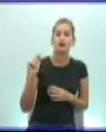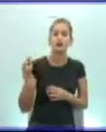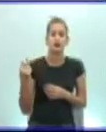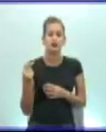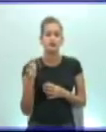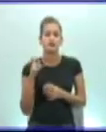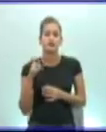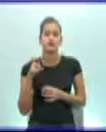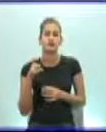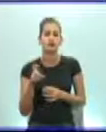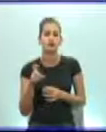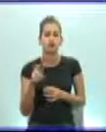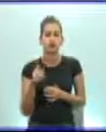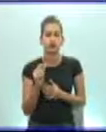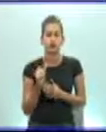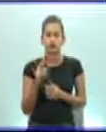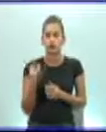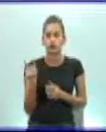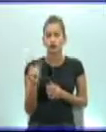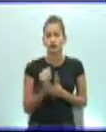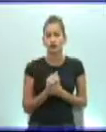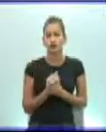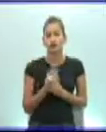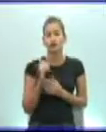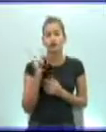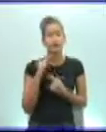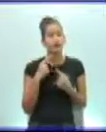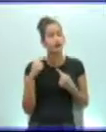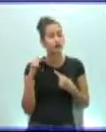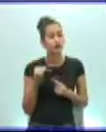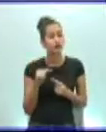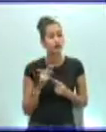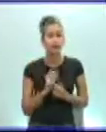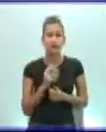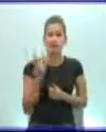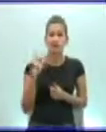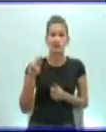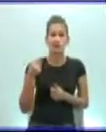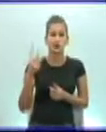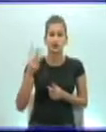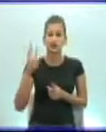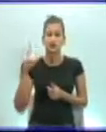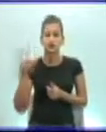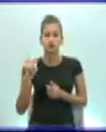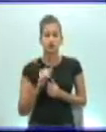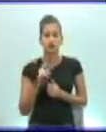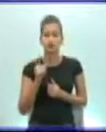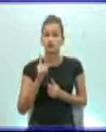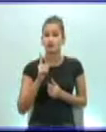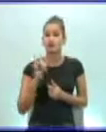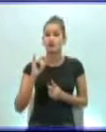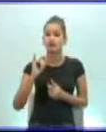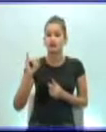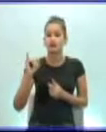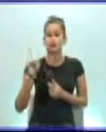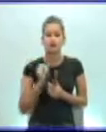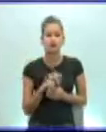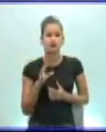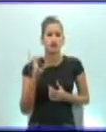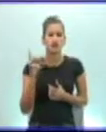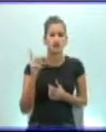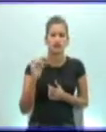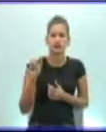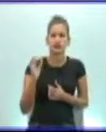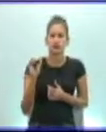periódica, que sería un número irracional. Por lo tanto, 3,14 sencillamente no es un número irracional, es un número fraccionario, es un número